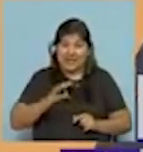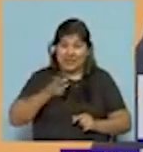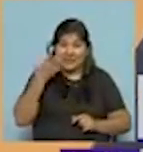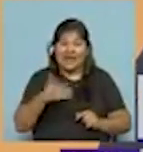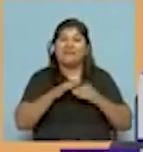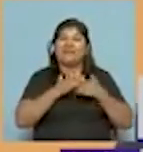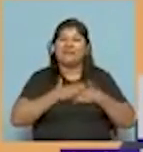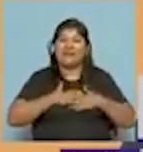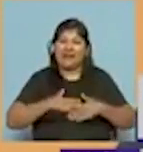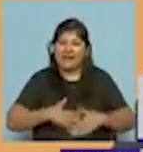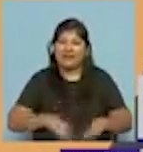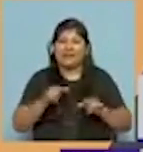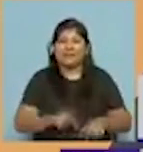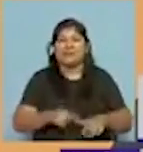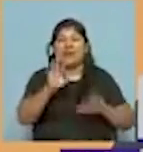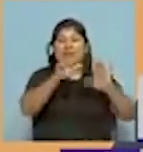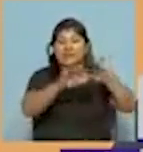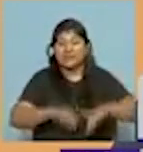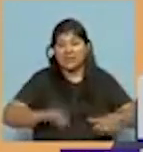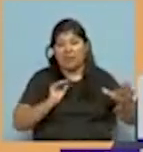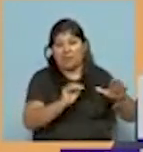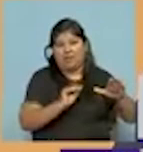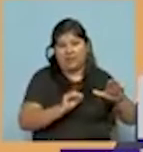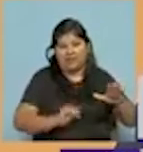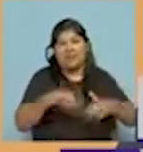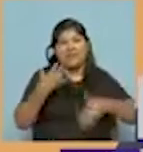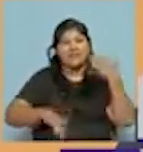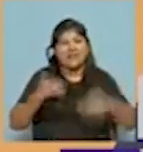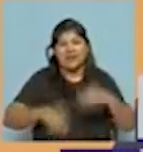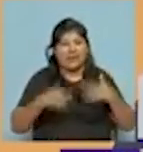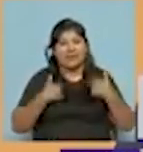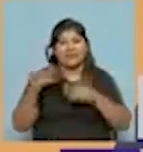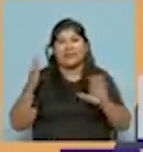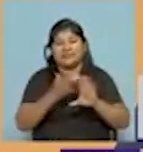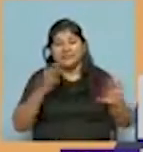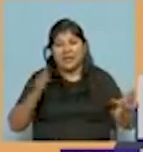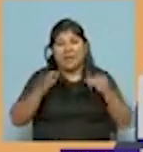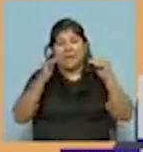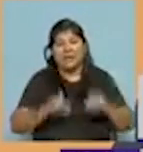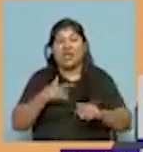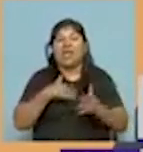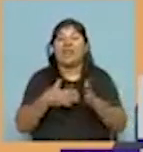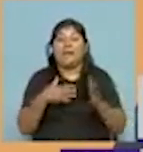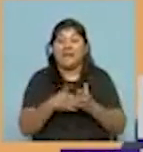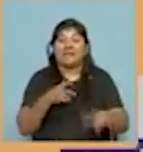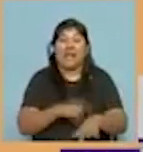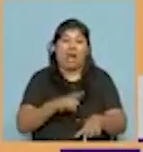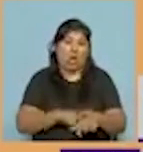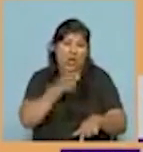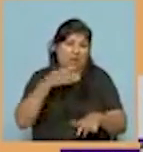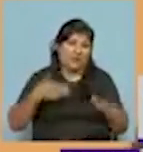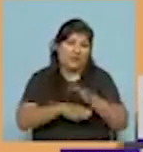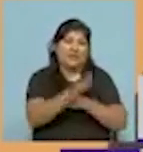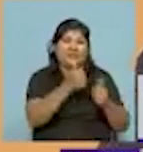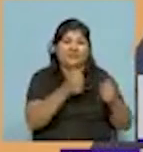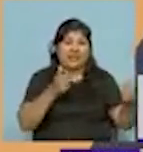de su vez ha servido para agilizar mucho lo que es la atención depende de la hora a la que vos vayas también no hay gente y la atención dura entre dos